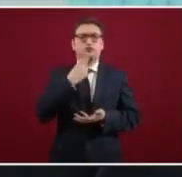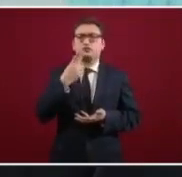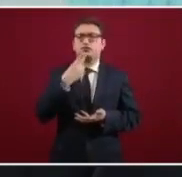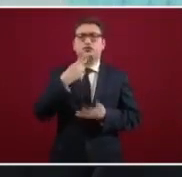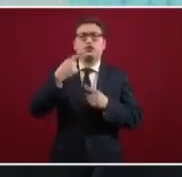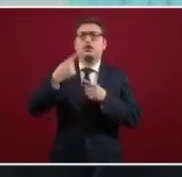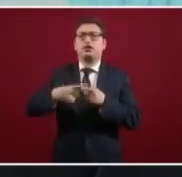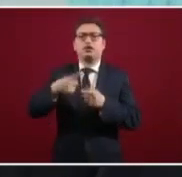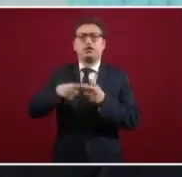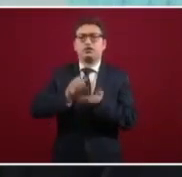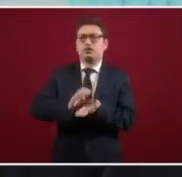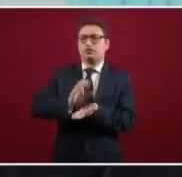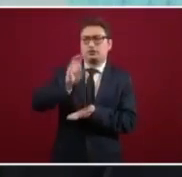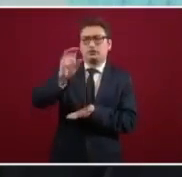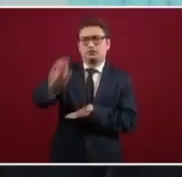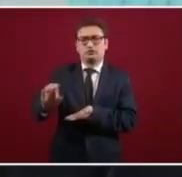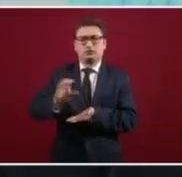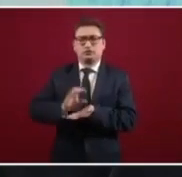quién se les entrega